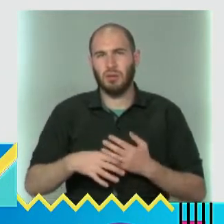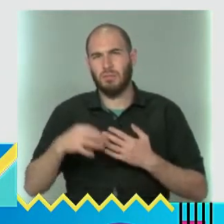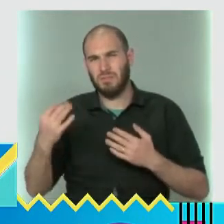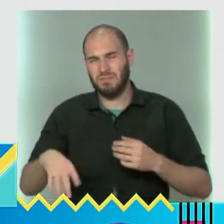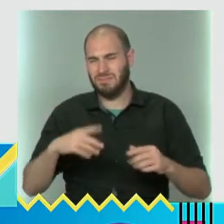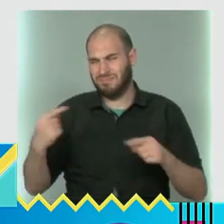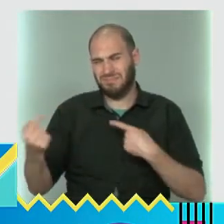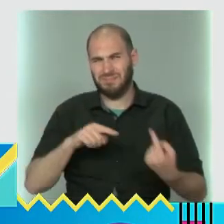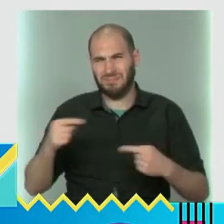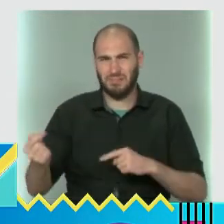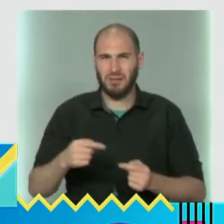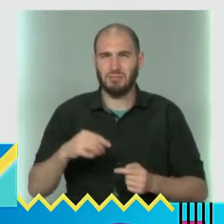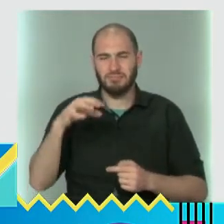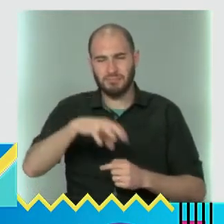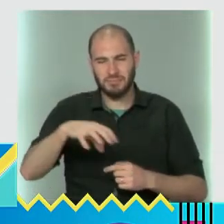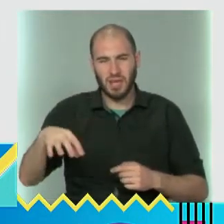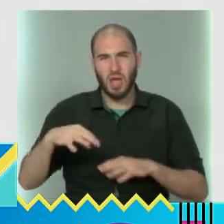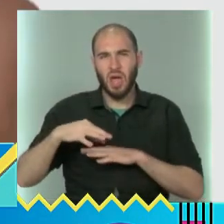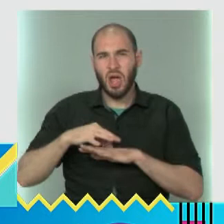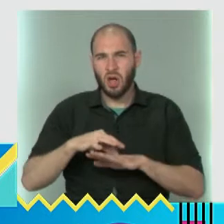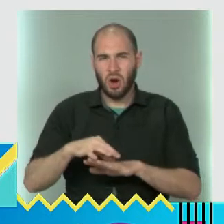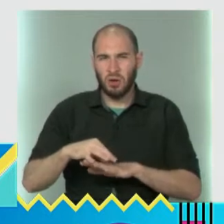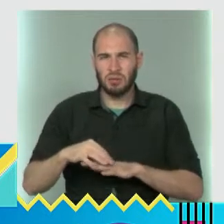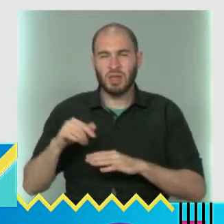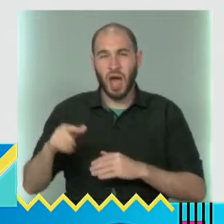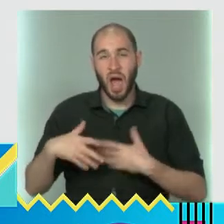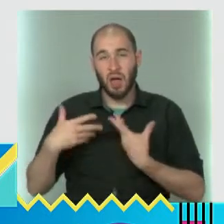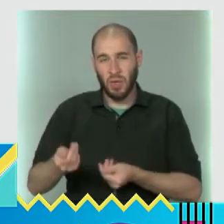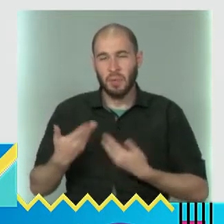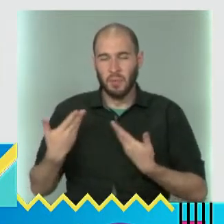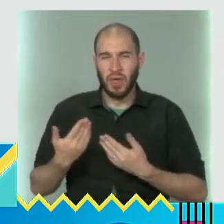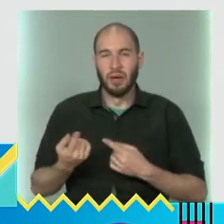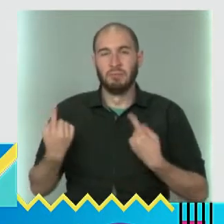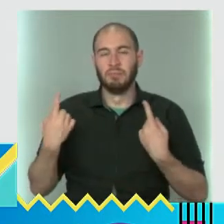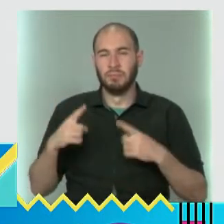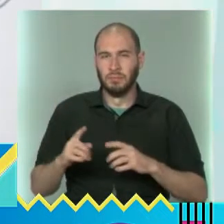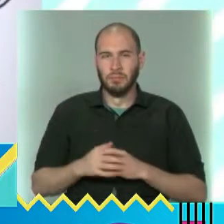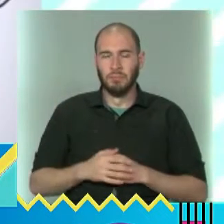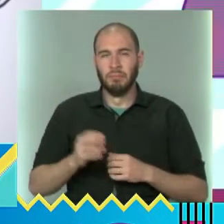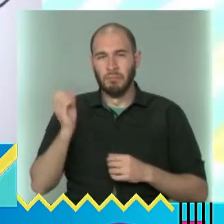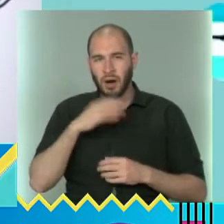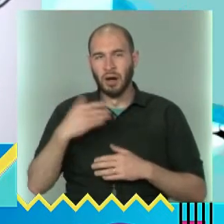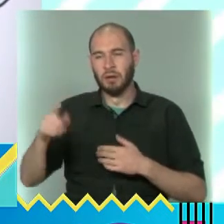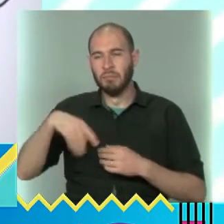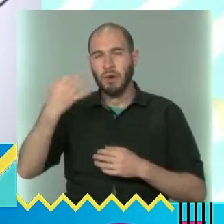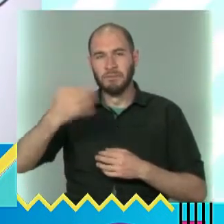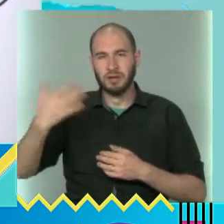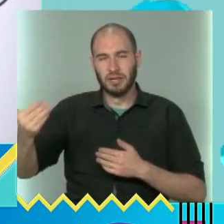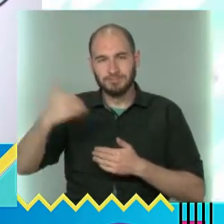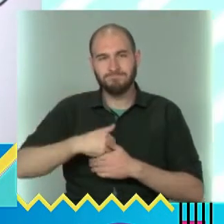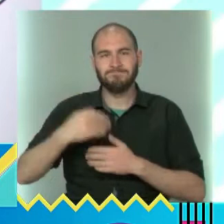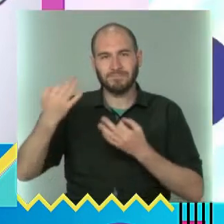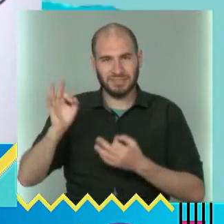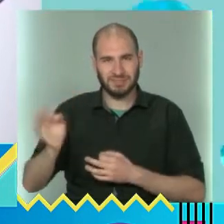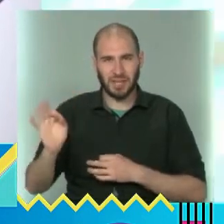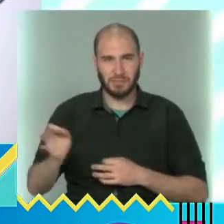conflictivas. Esos son lugares donde el coach puede colaborar, pero conviene que intervenga un profesional especializado en el